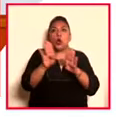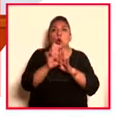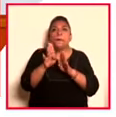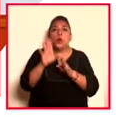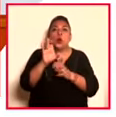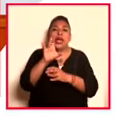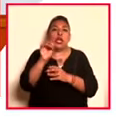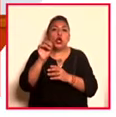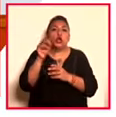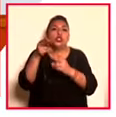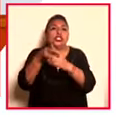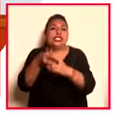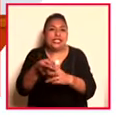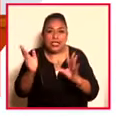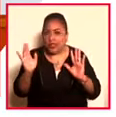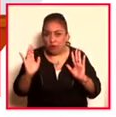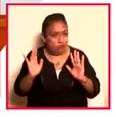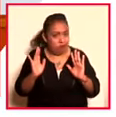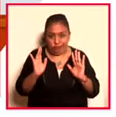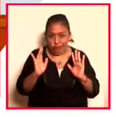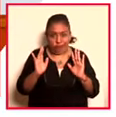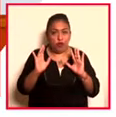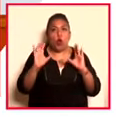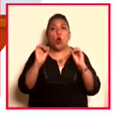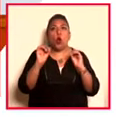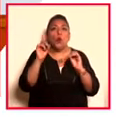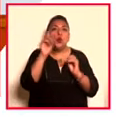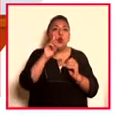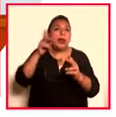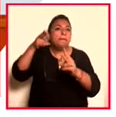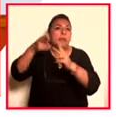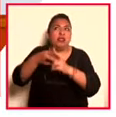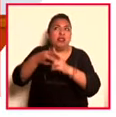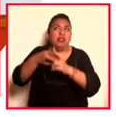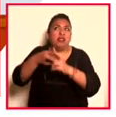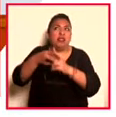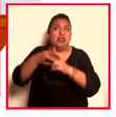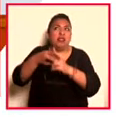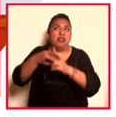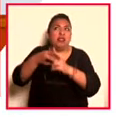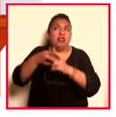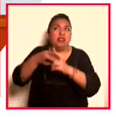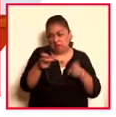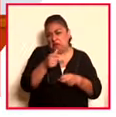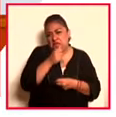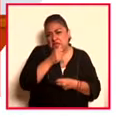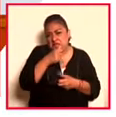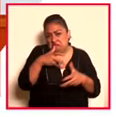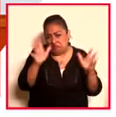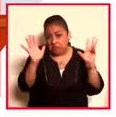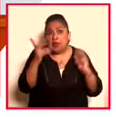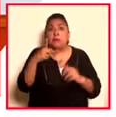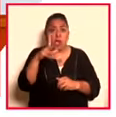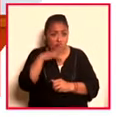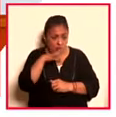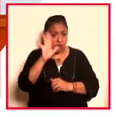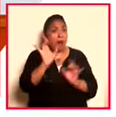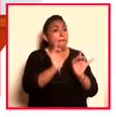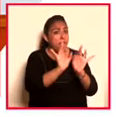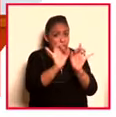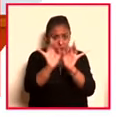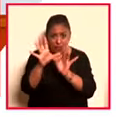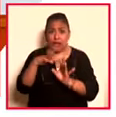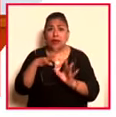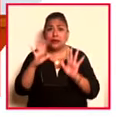ejemplo, no hablábamos tampoco de feminicidio hace 3 décadas o por ahí más o menos, pero ya estaba ocurriendo. Entonces también